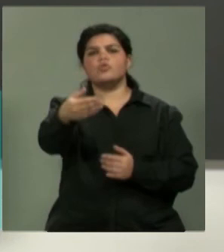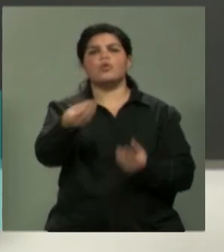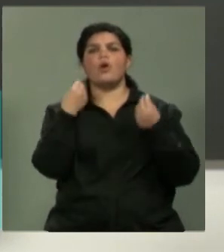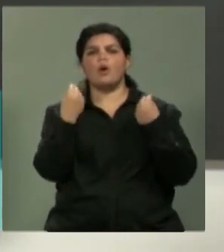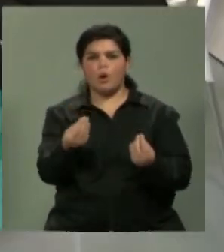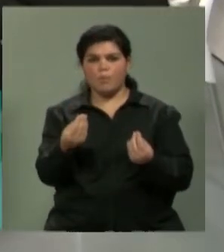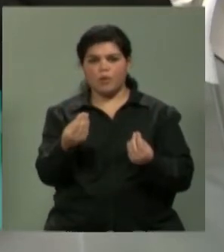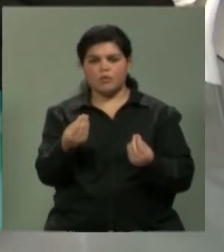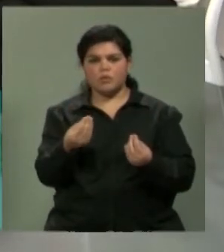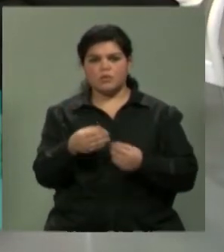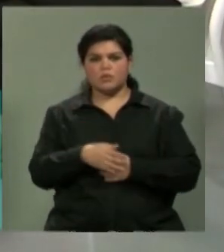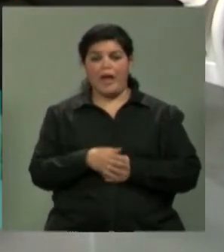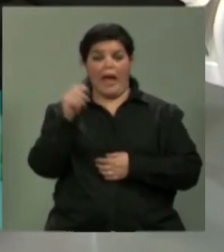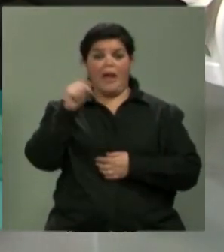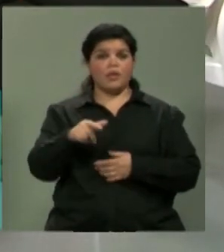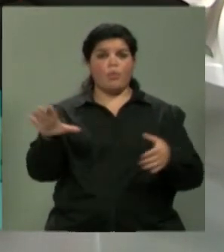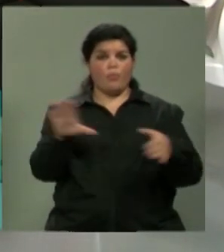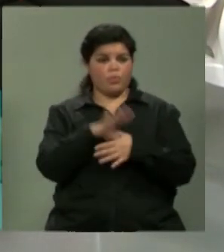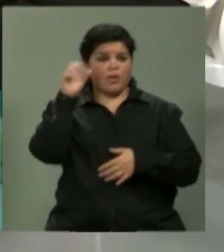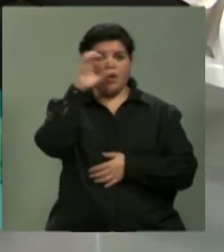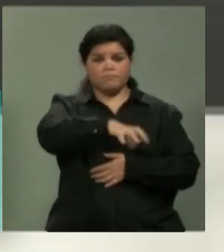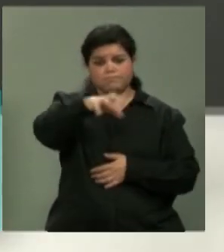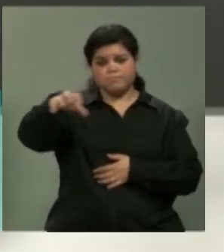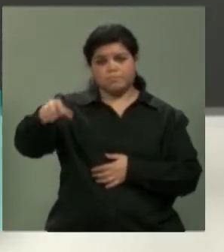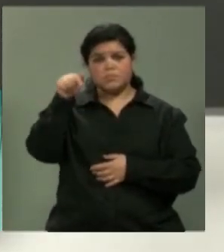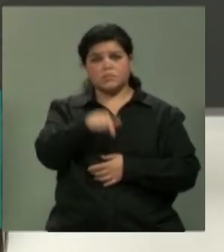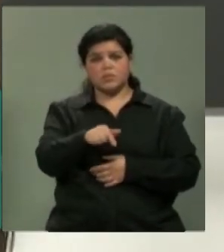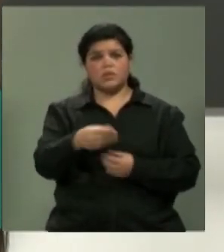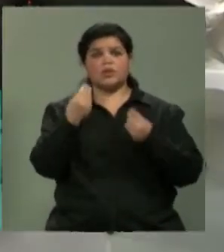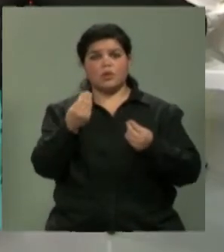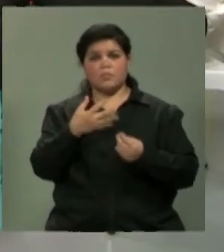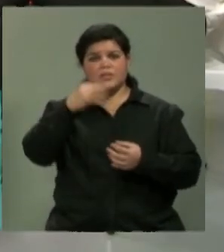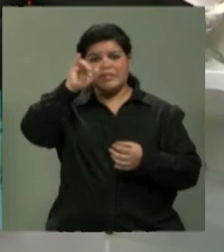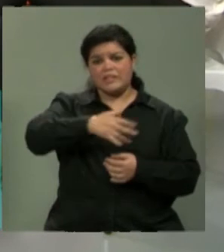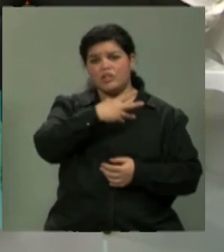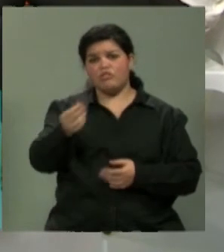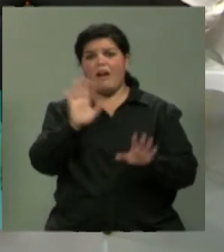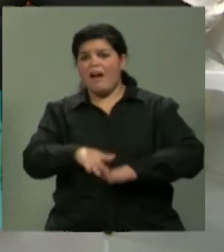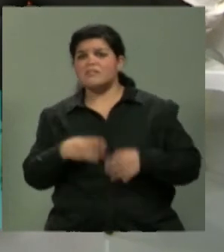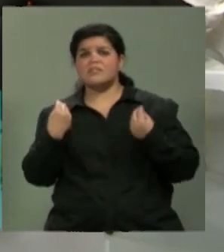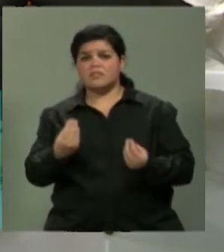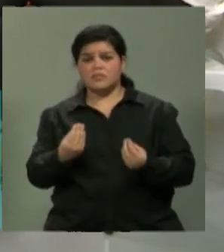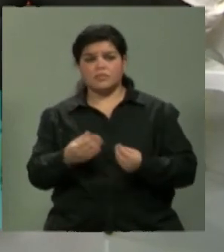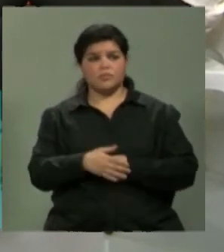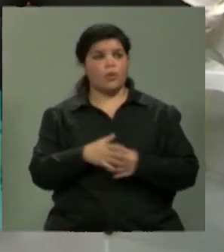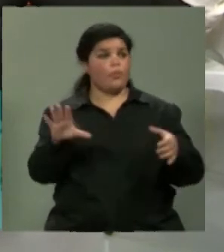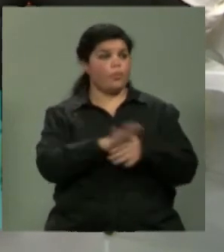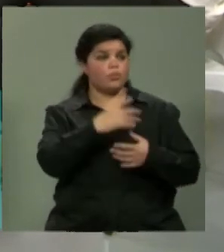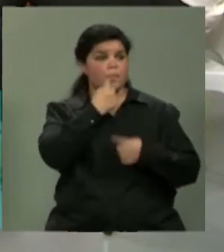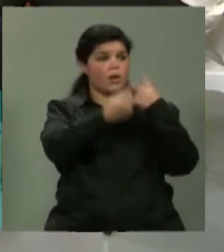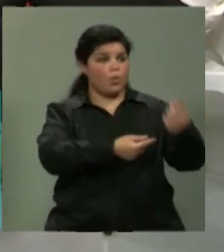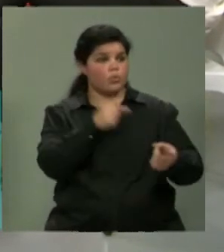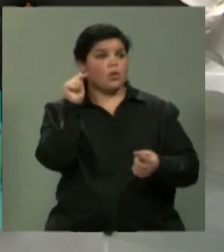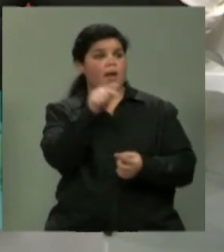eso mismo digo, si se están discutiendo esas instituciones en definitiva, si se está haciendo o no se está haciendo. Por eso le pregunto si ella está trabajando